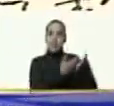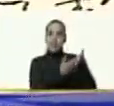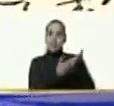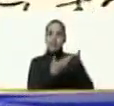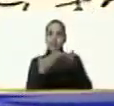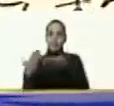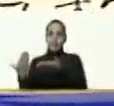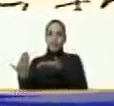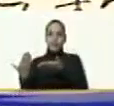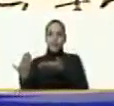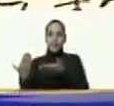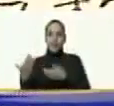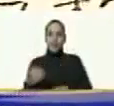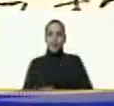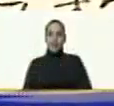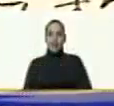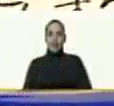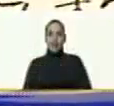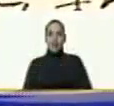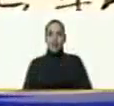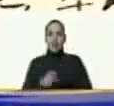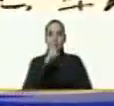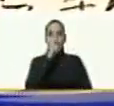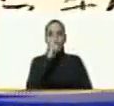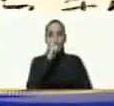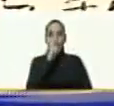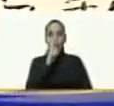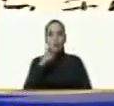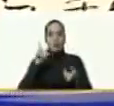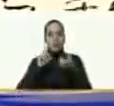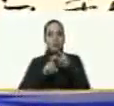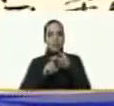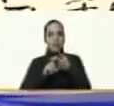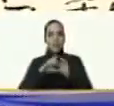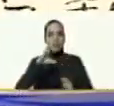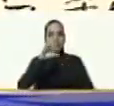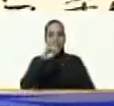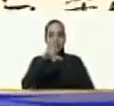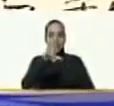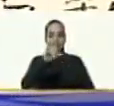Maduro y Cilia, unidos para siempre, dice aquí.